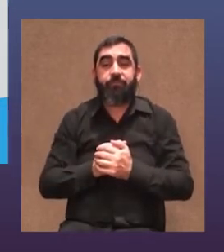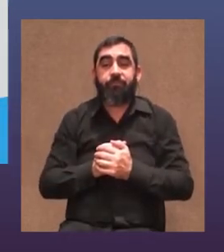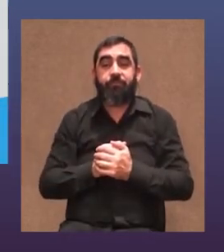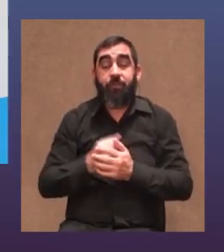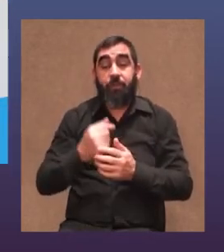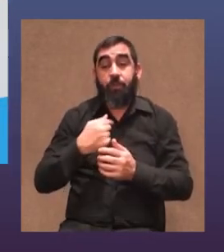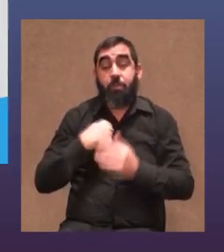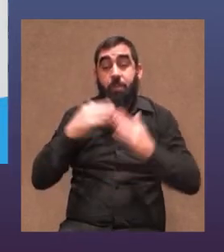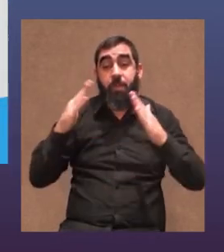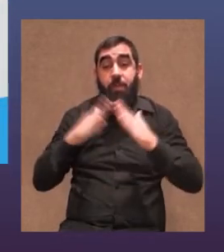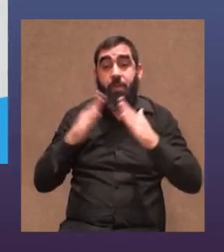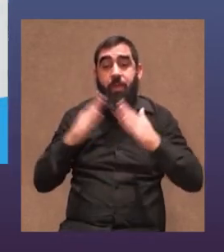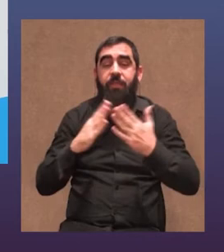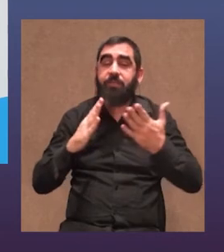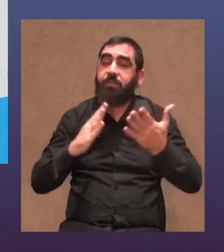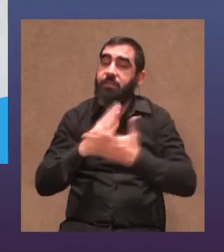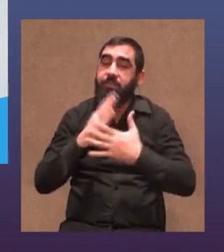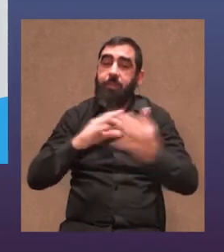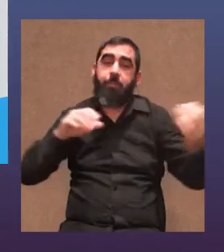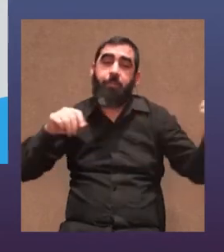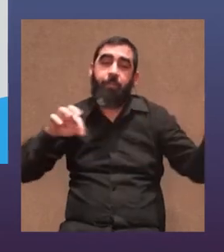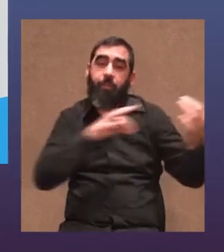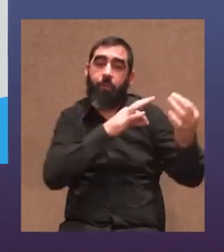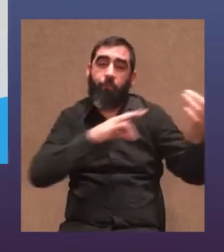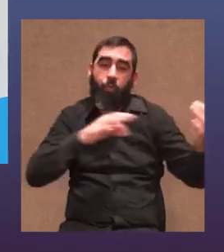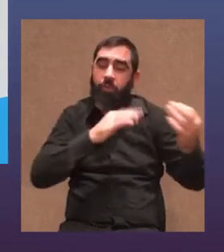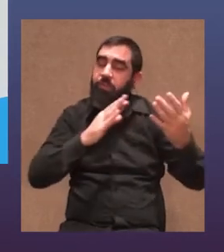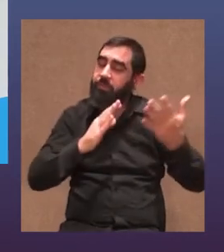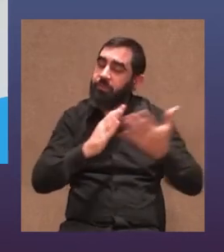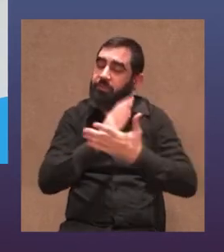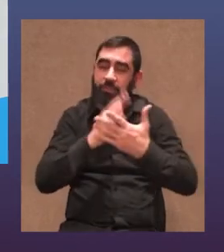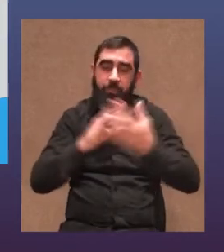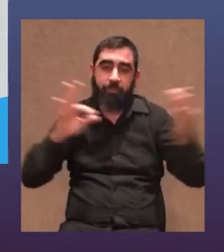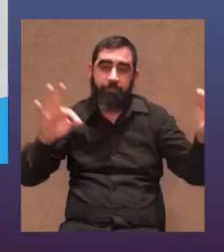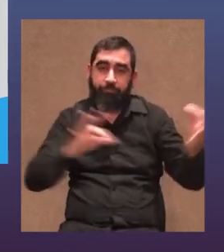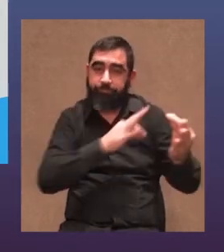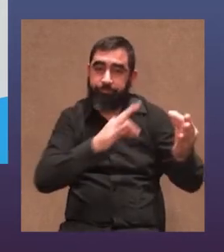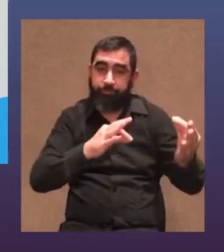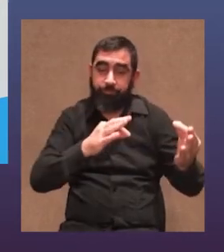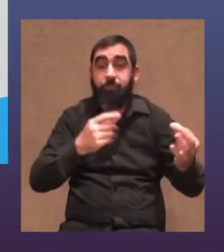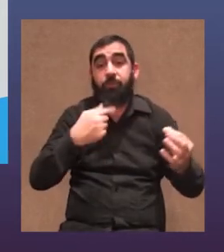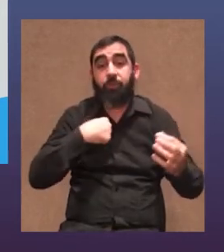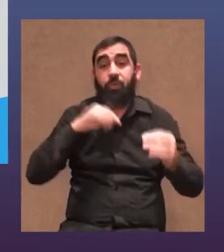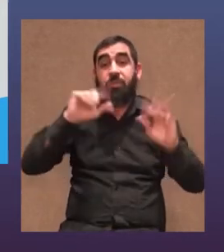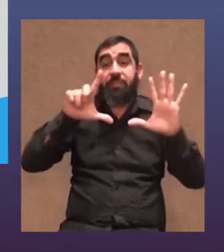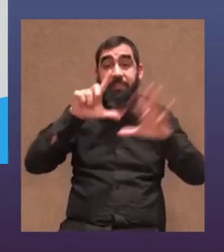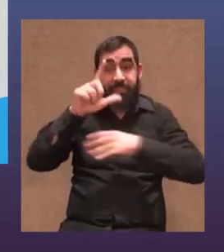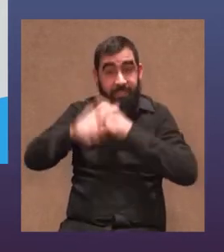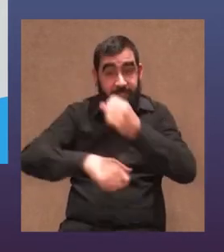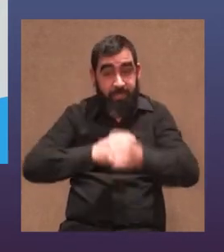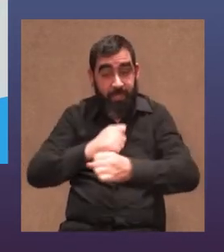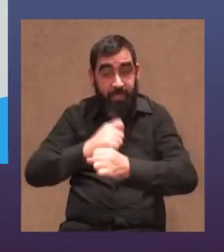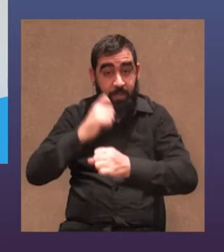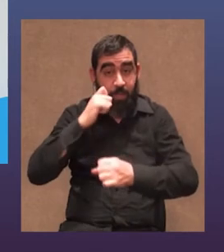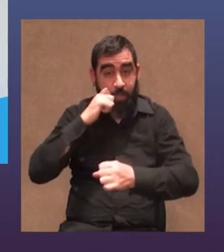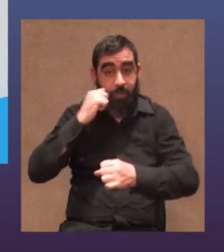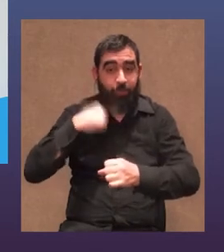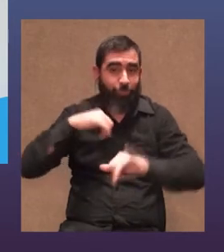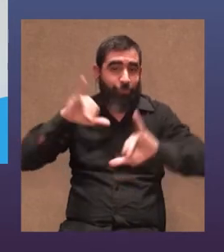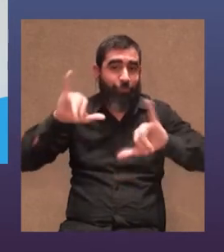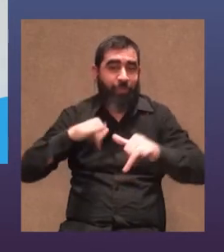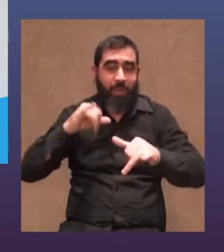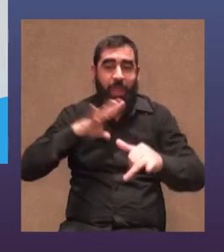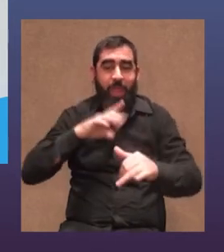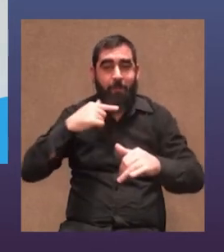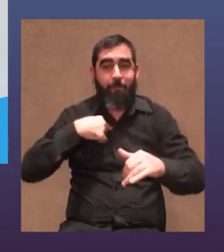en mi casa siempre hubo un violín, y un violín sonando, y a los 7 años obviamente yo tenía un violín y un arco